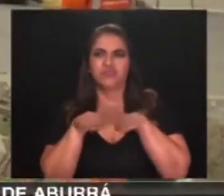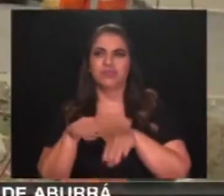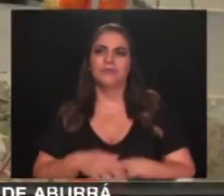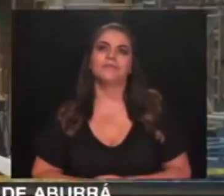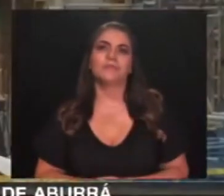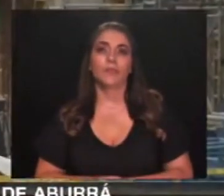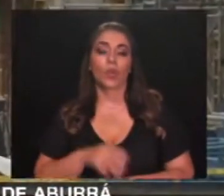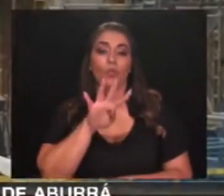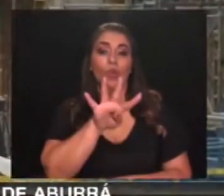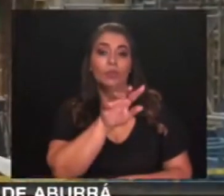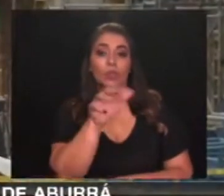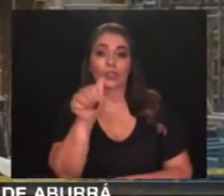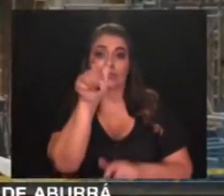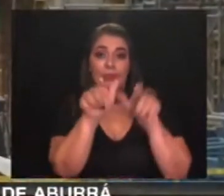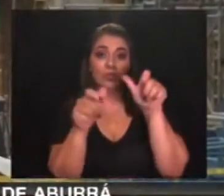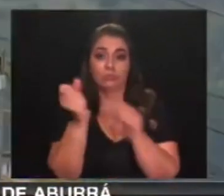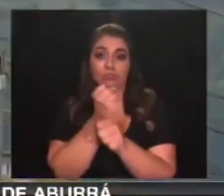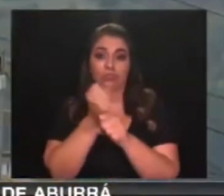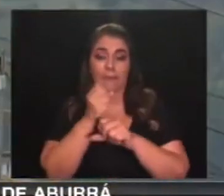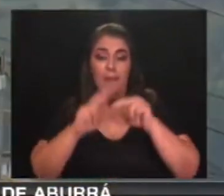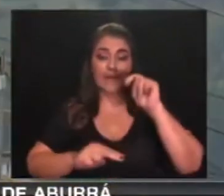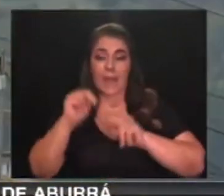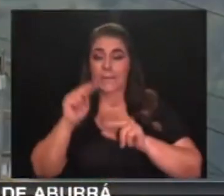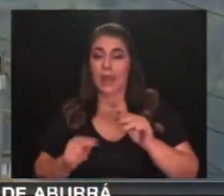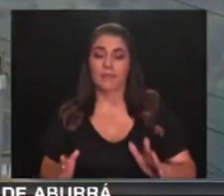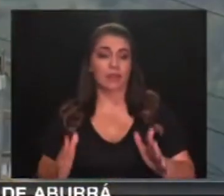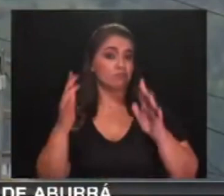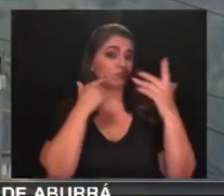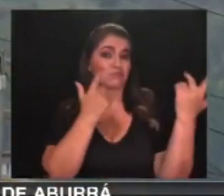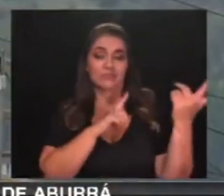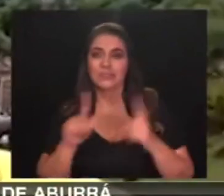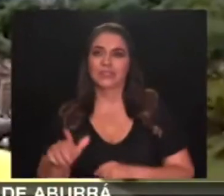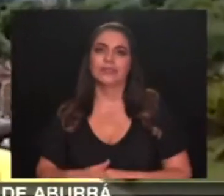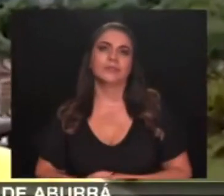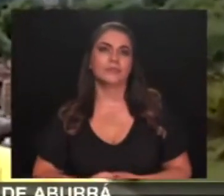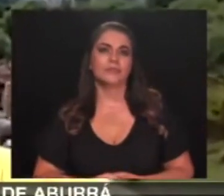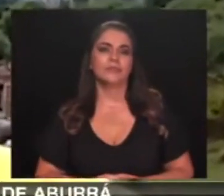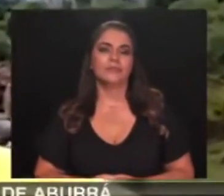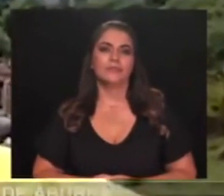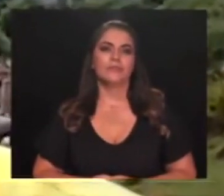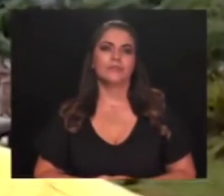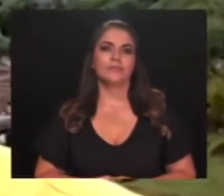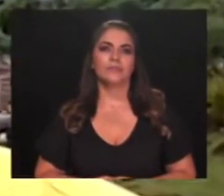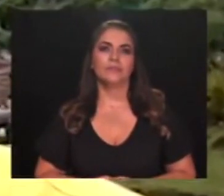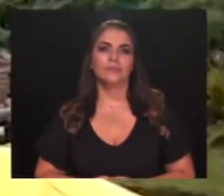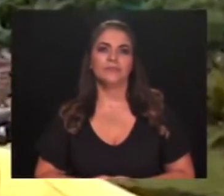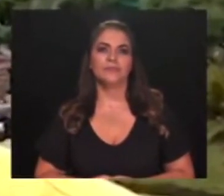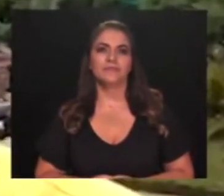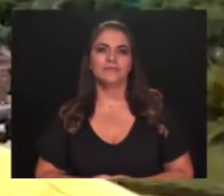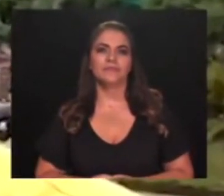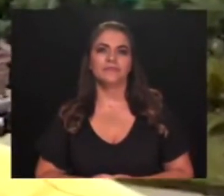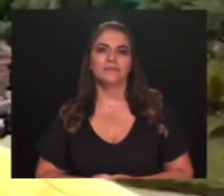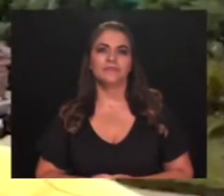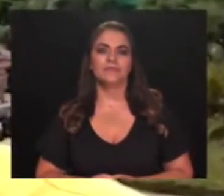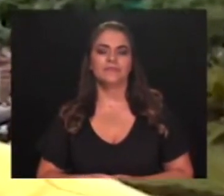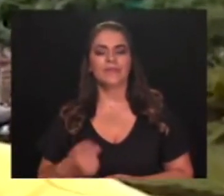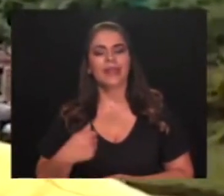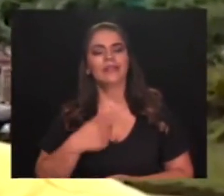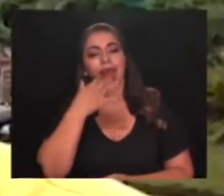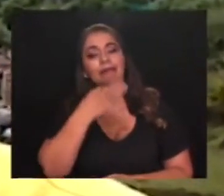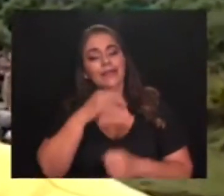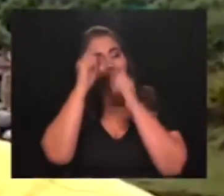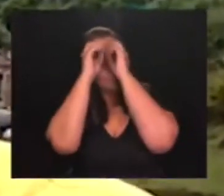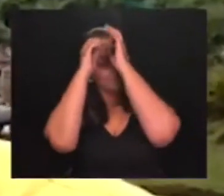410 empleados están listos para reiniciar las obras del Central Park desde este lunes. Estoy seguro, va a ser un sueño